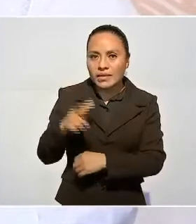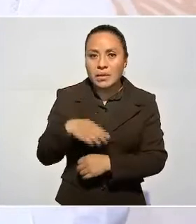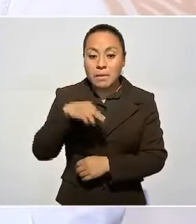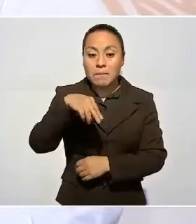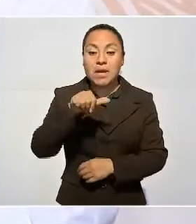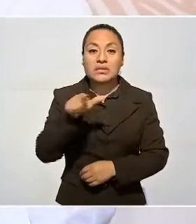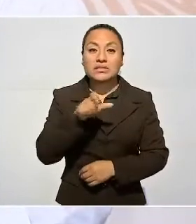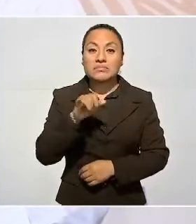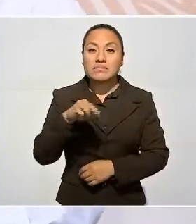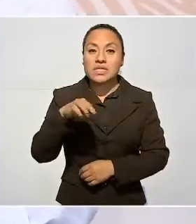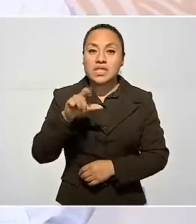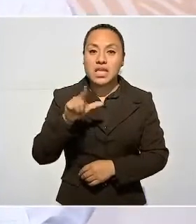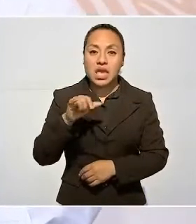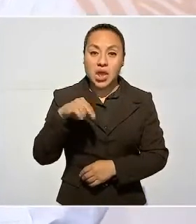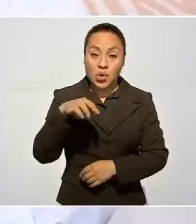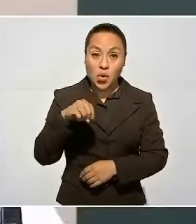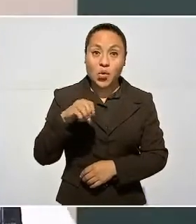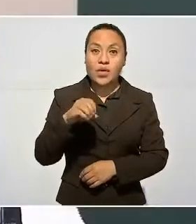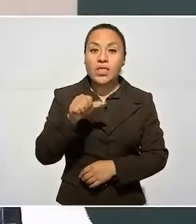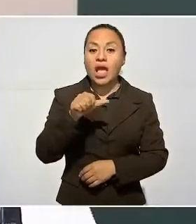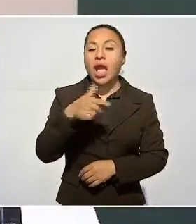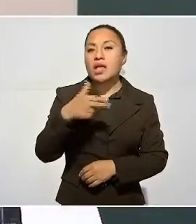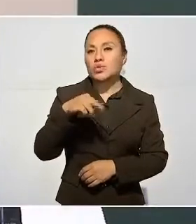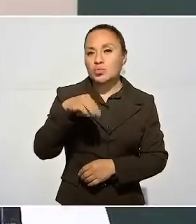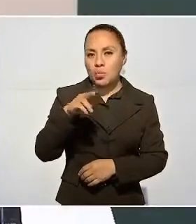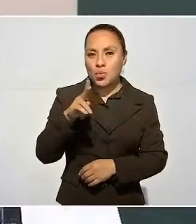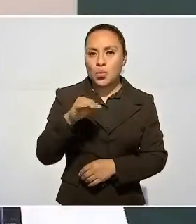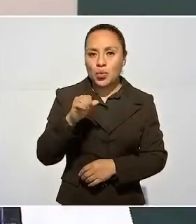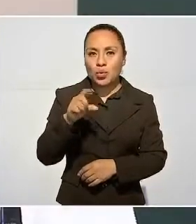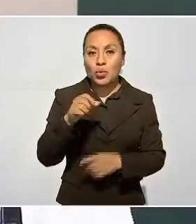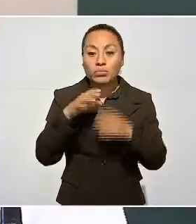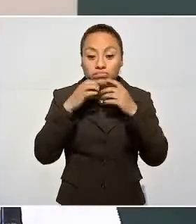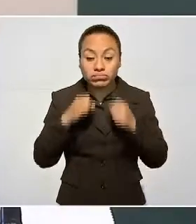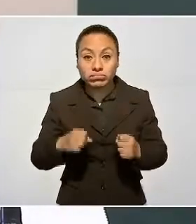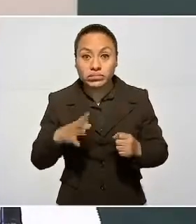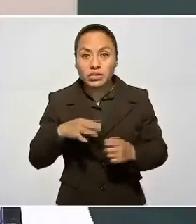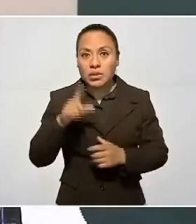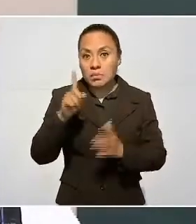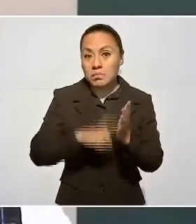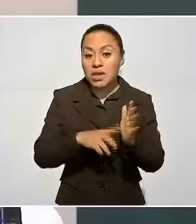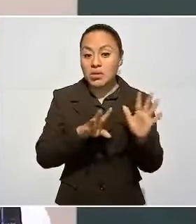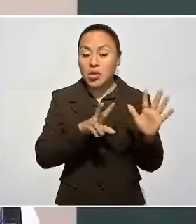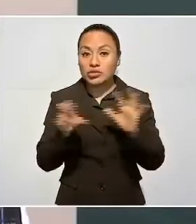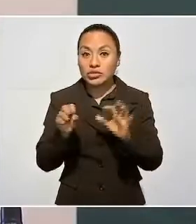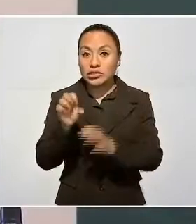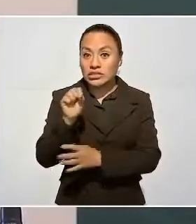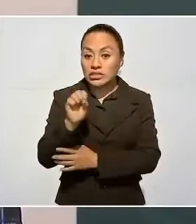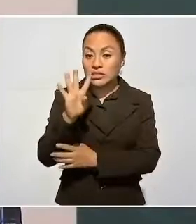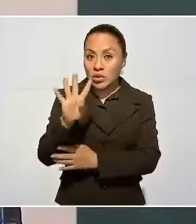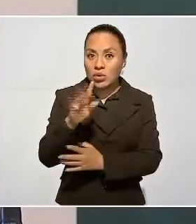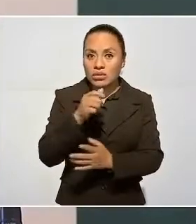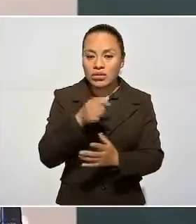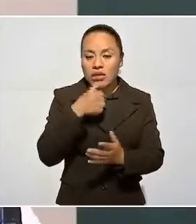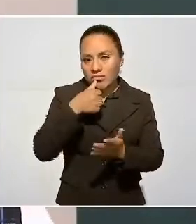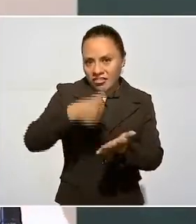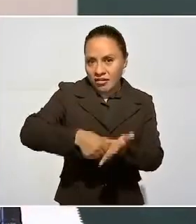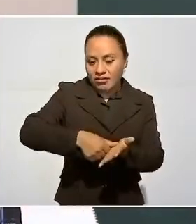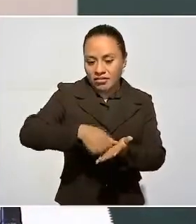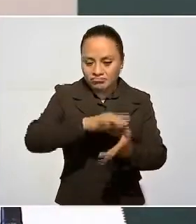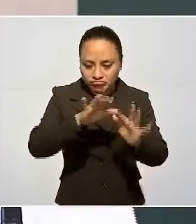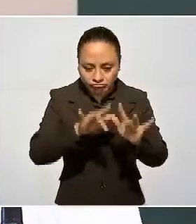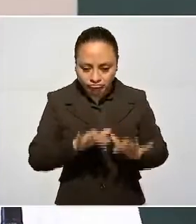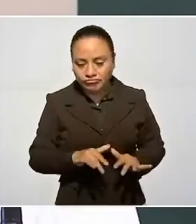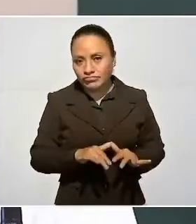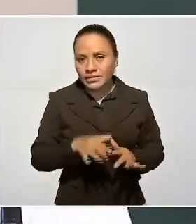Maximiliano de Habsburgo en una carta fechada el 1 de marzo de 1864 en los siguientes